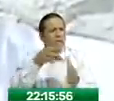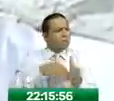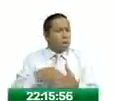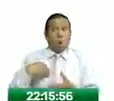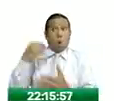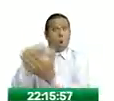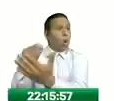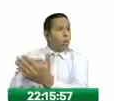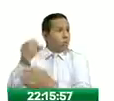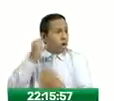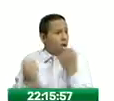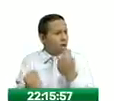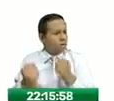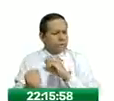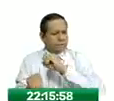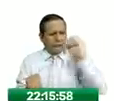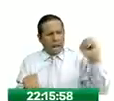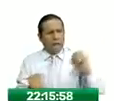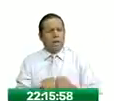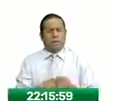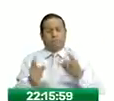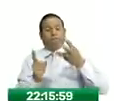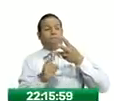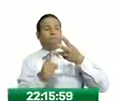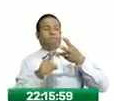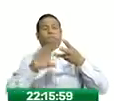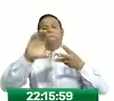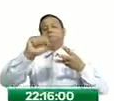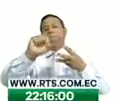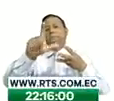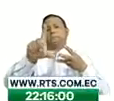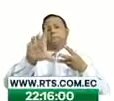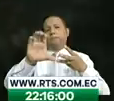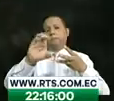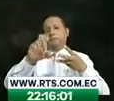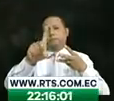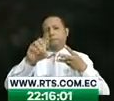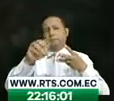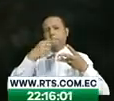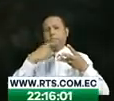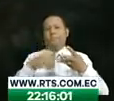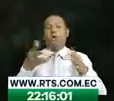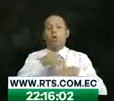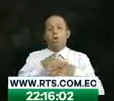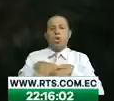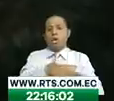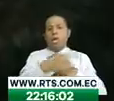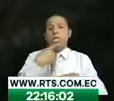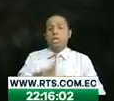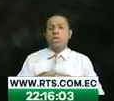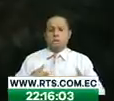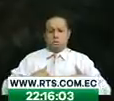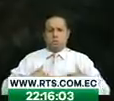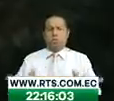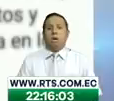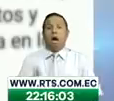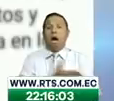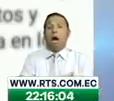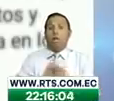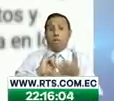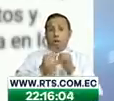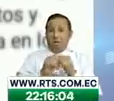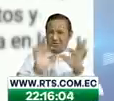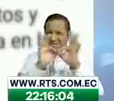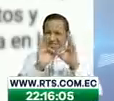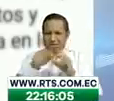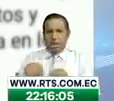gama. Otro que se pronunció fue Camilo Salcedo, gobernador de Los Ríos y asambleísta alterno de Arregui. En redes sociales explicó que el